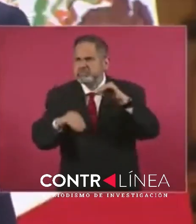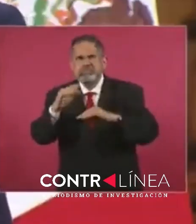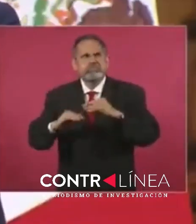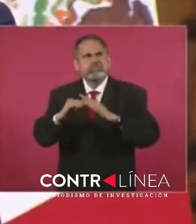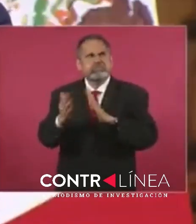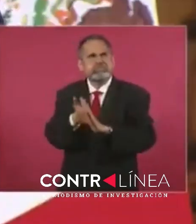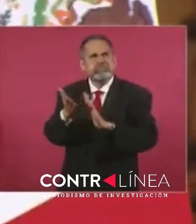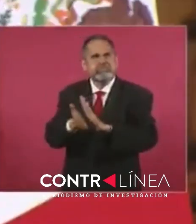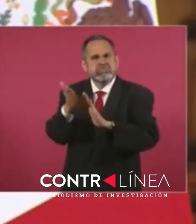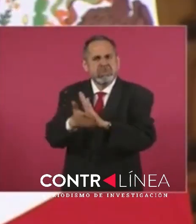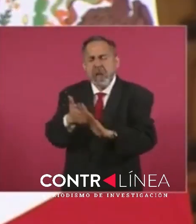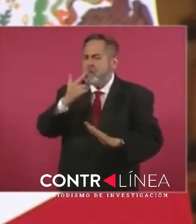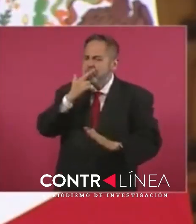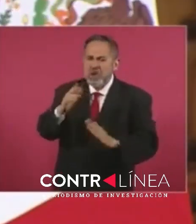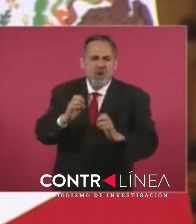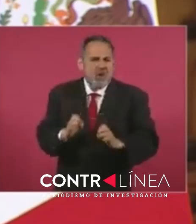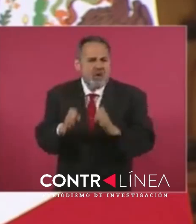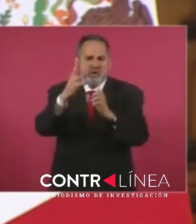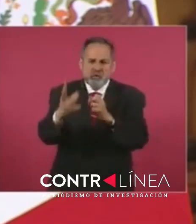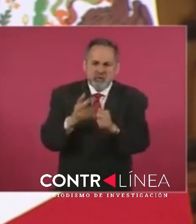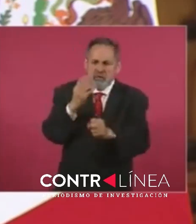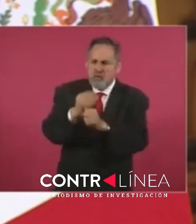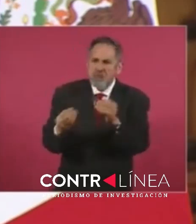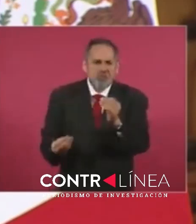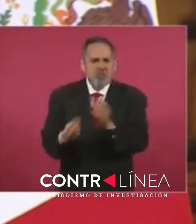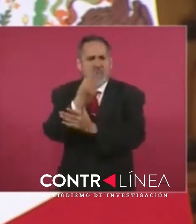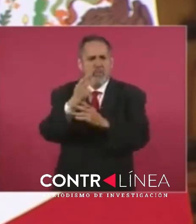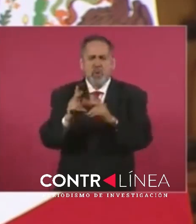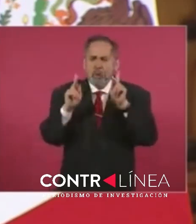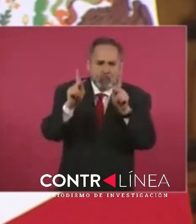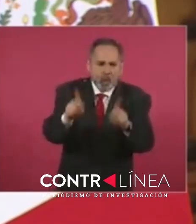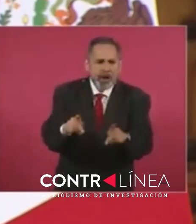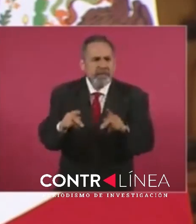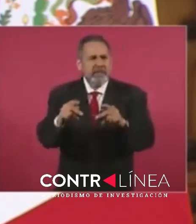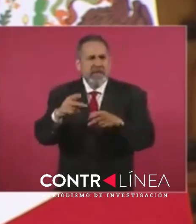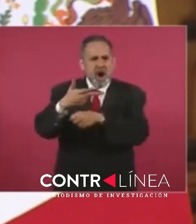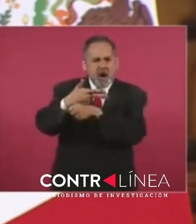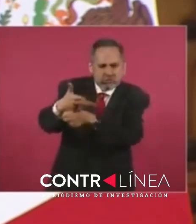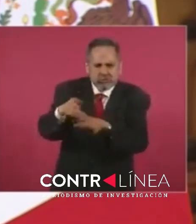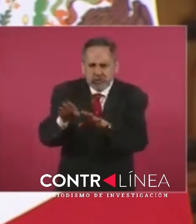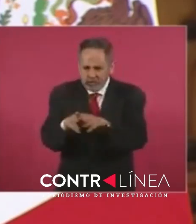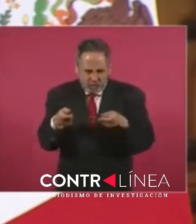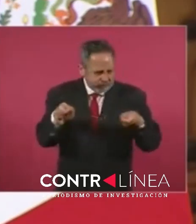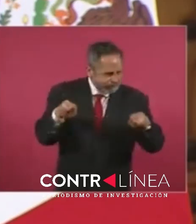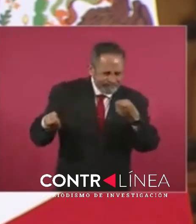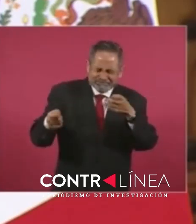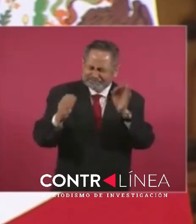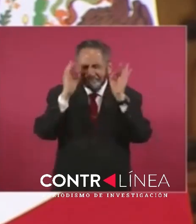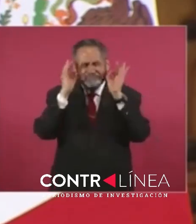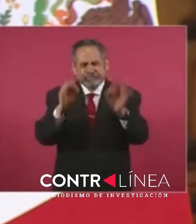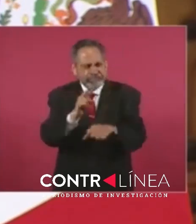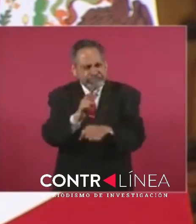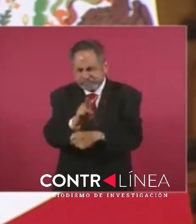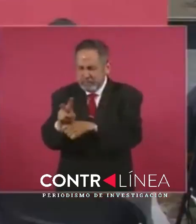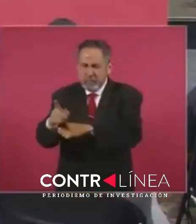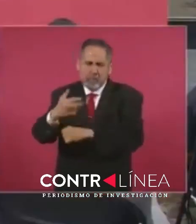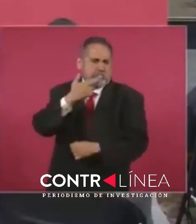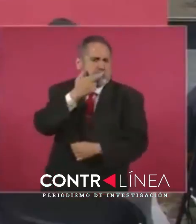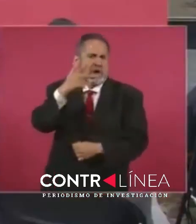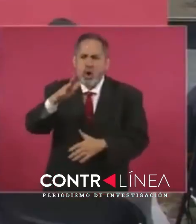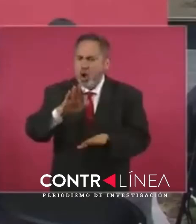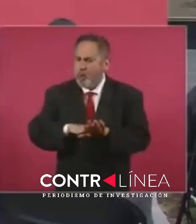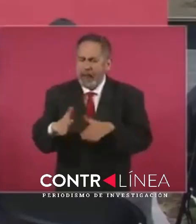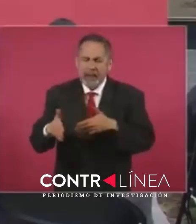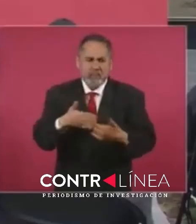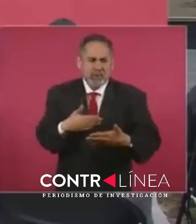con mejores instalaciones, nuevos puentes, equipos y cámaras de control y vigilancia.